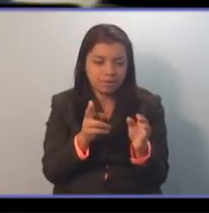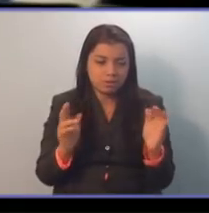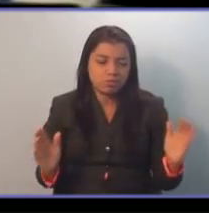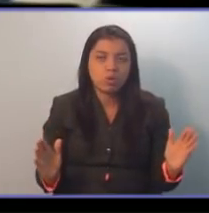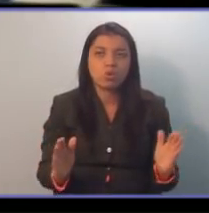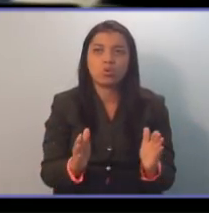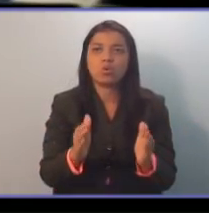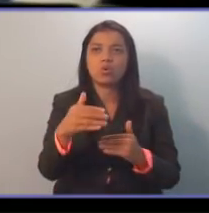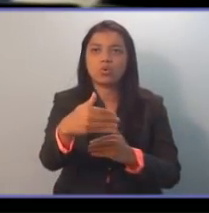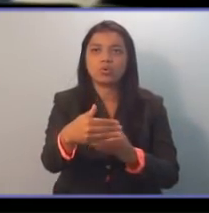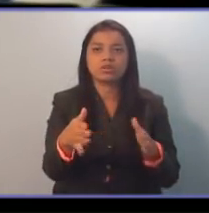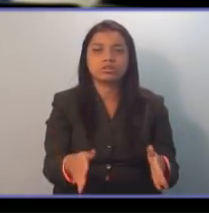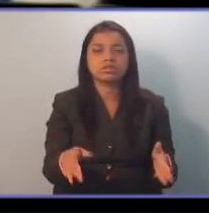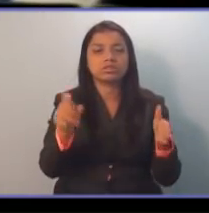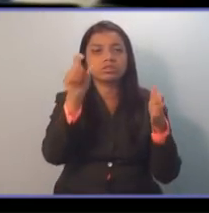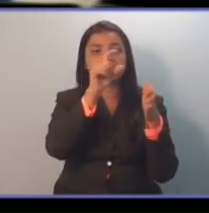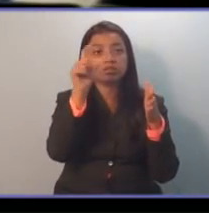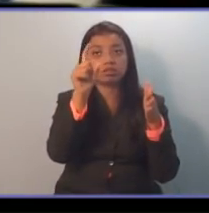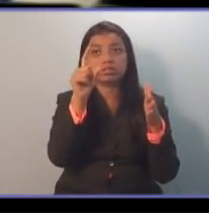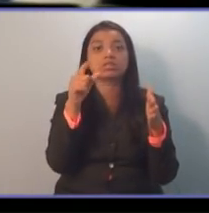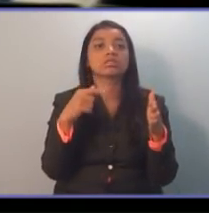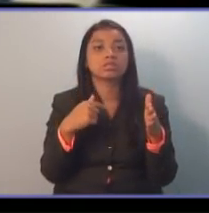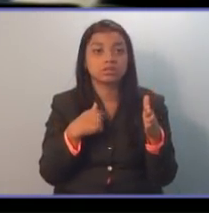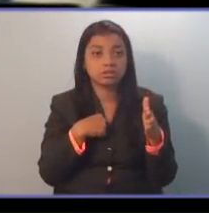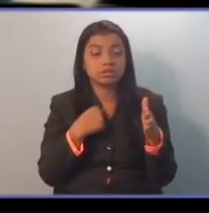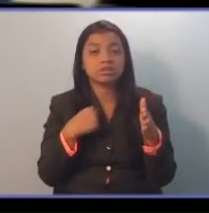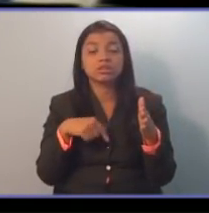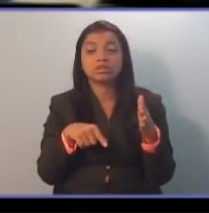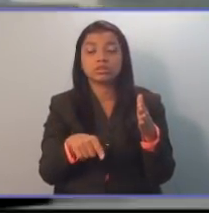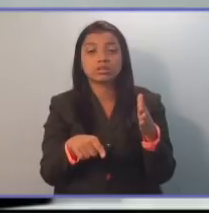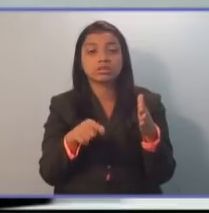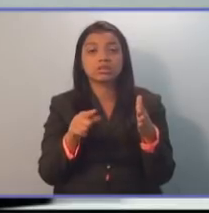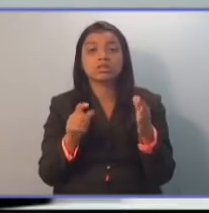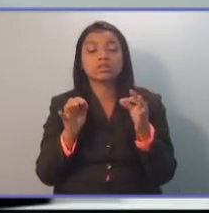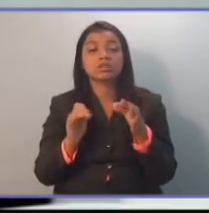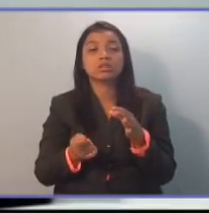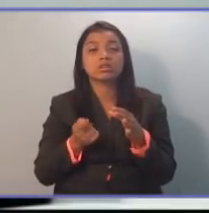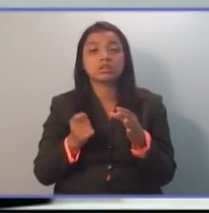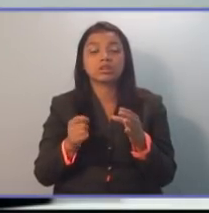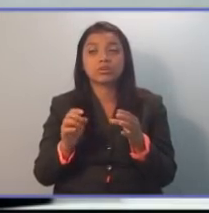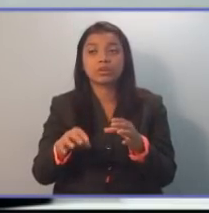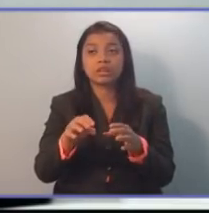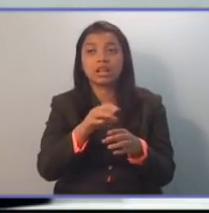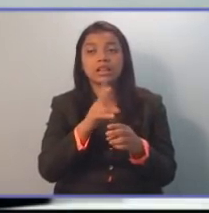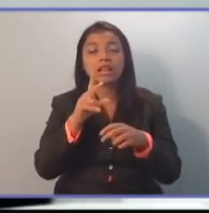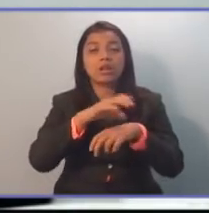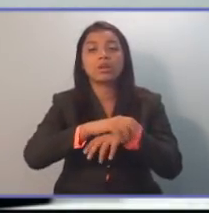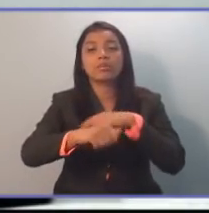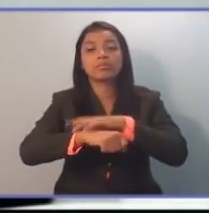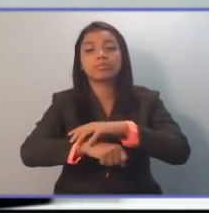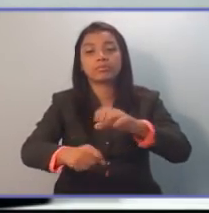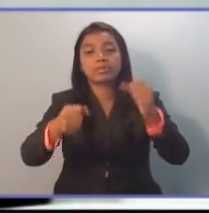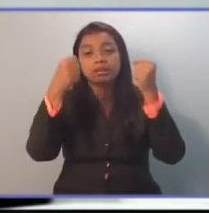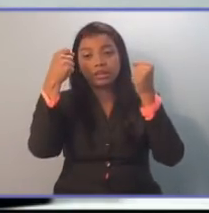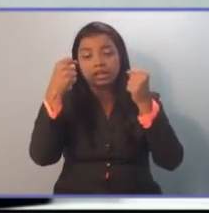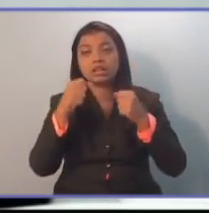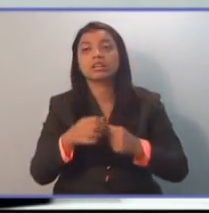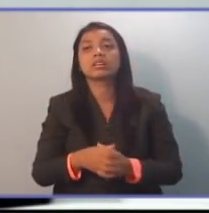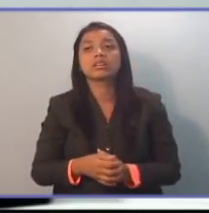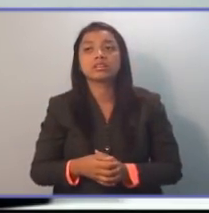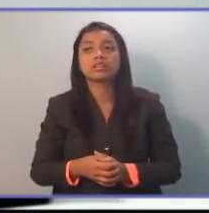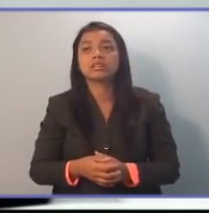mi llegada a ese espacio, el Tribunal Séptimo de lo Penal era el